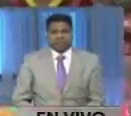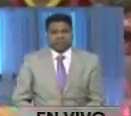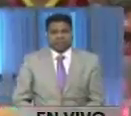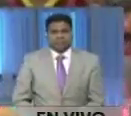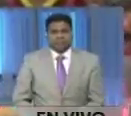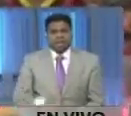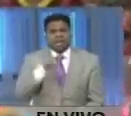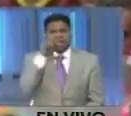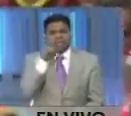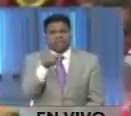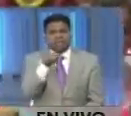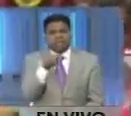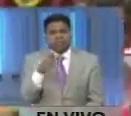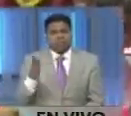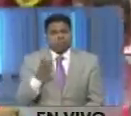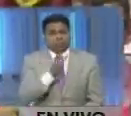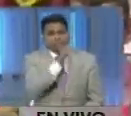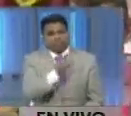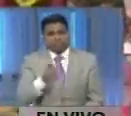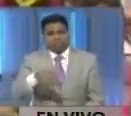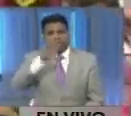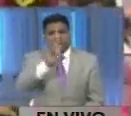ahí es cuando Rondón va a estar peleando.